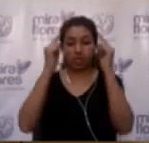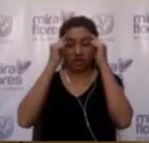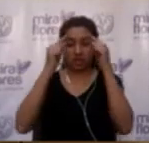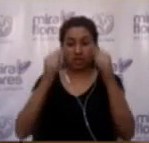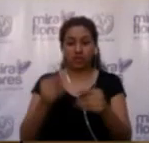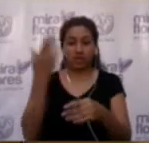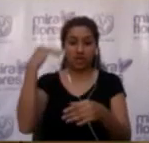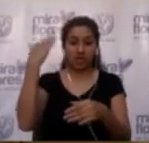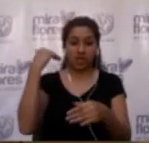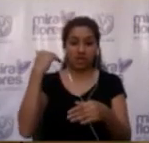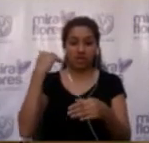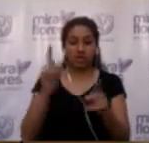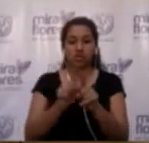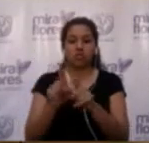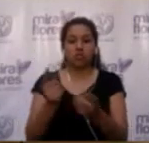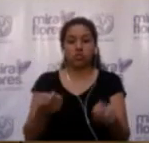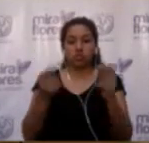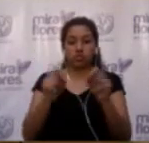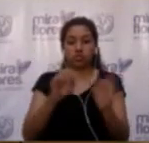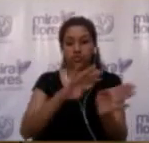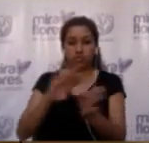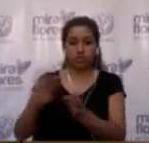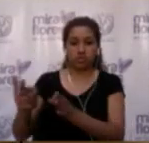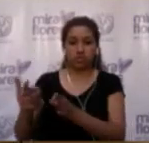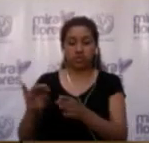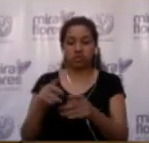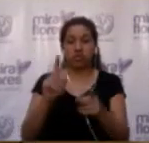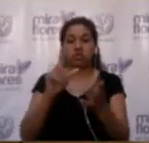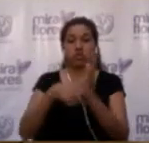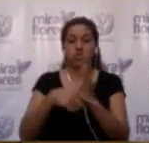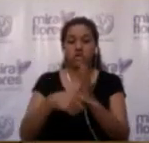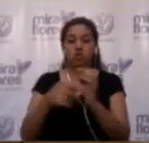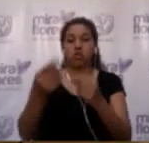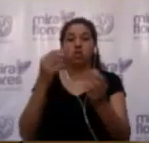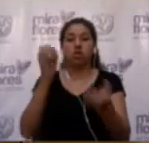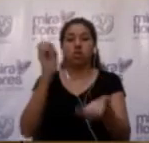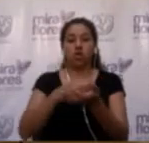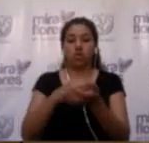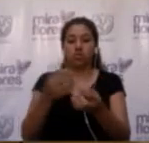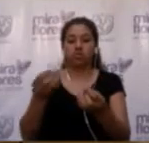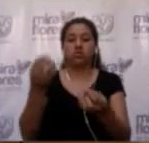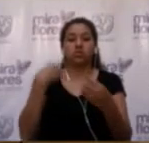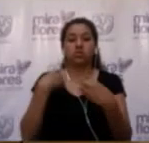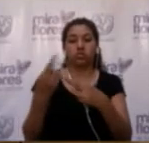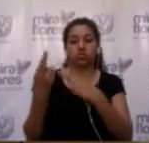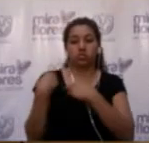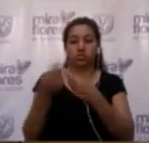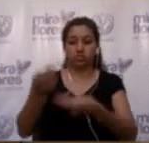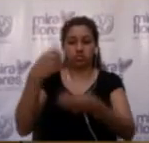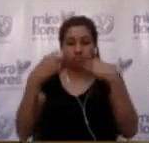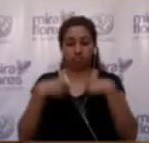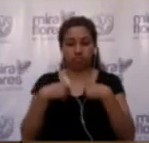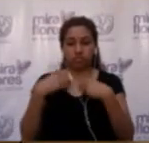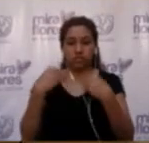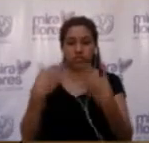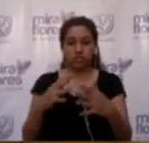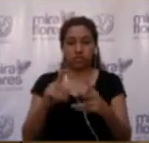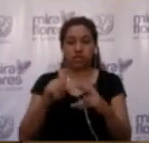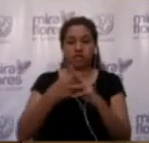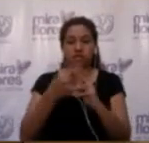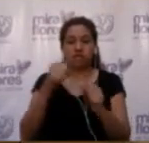tomado y que con este efecto se me devuelvan las facultades para todas las actividades que estoy realizando y que he realizado desde el